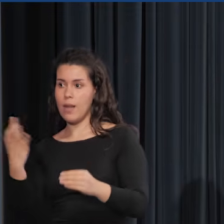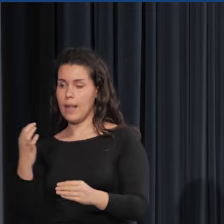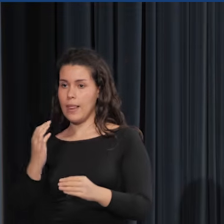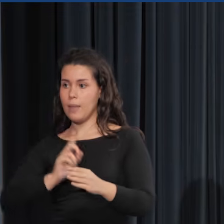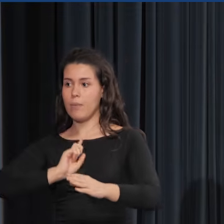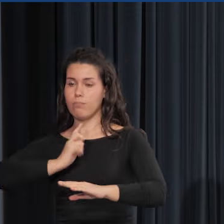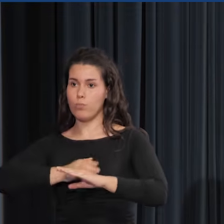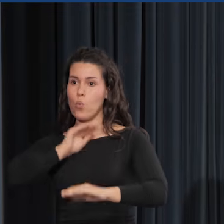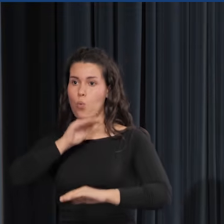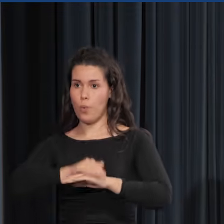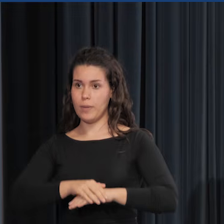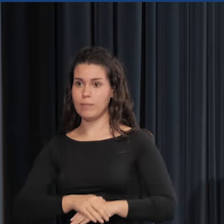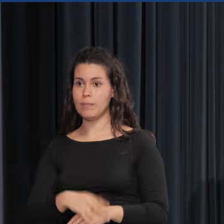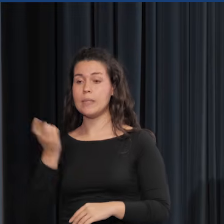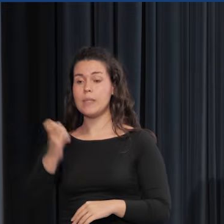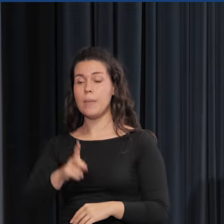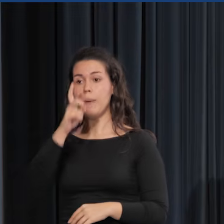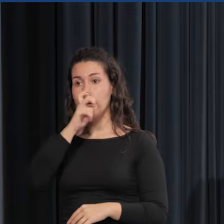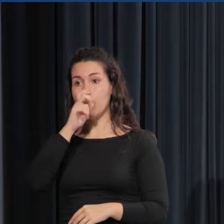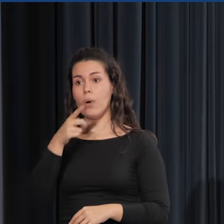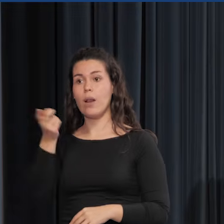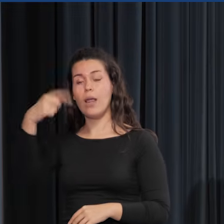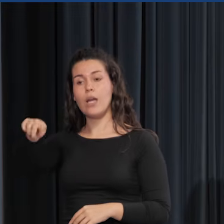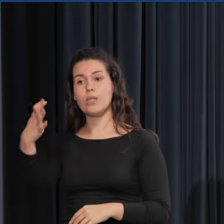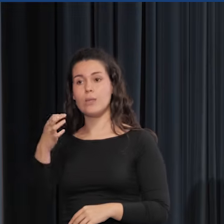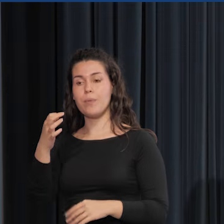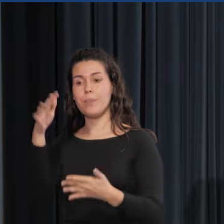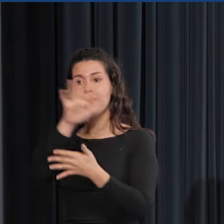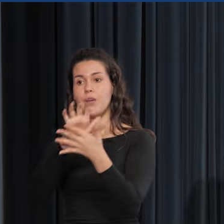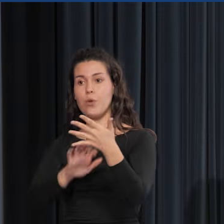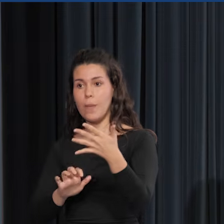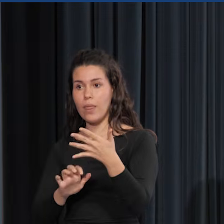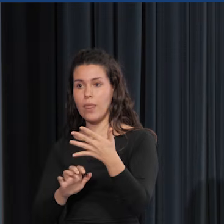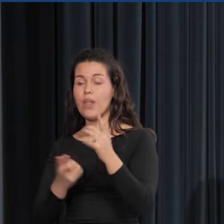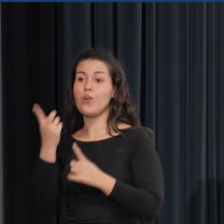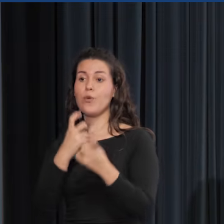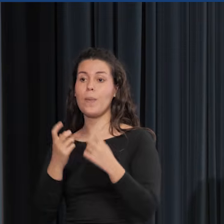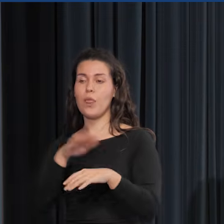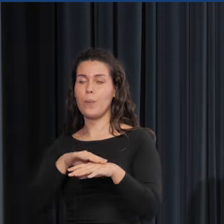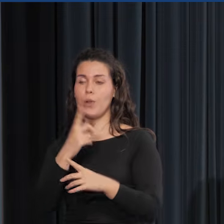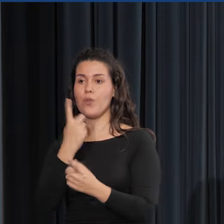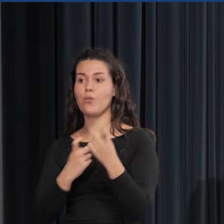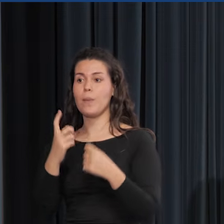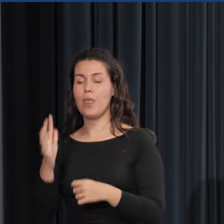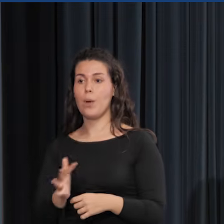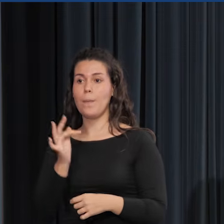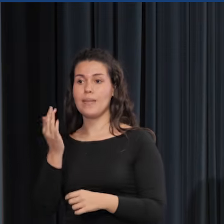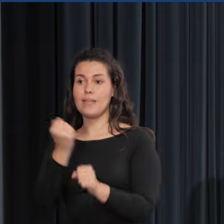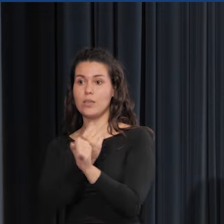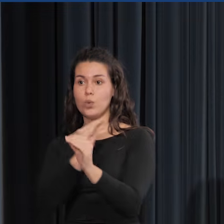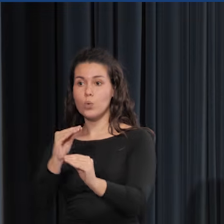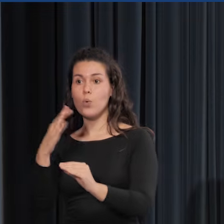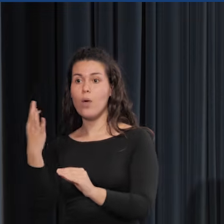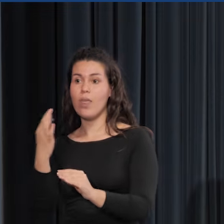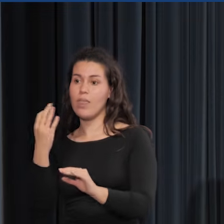también le recuerda la necesidad de que incorpore las informaciones y las consideraciones que sean necesarias para que esos trabajos que posteriormente